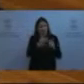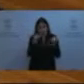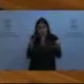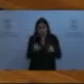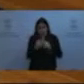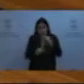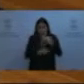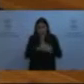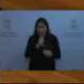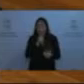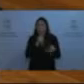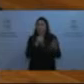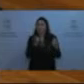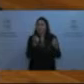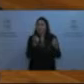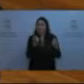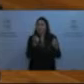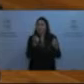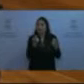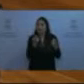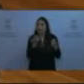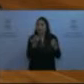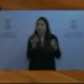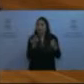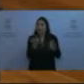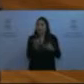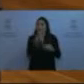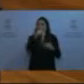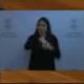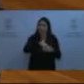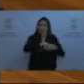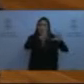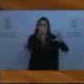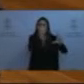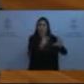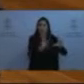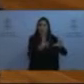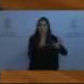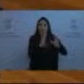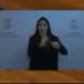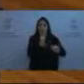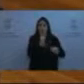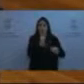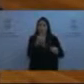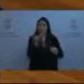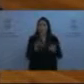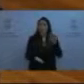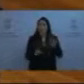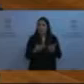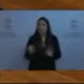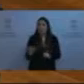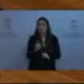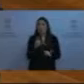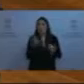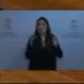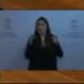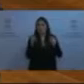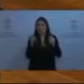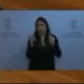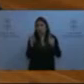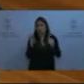que necesariamente tendrá que incluir lo relativo al tratamiento de la pintura, habrá de ser valorado y aprobado por el Consejo